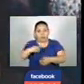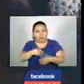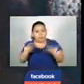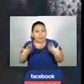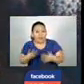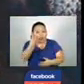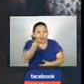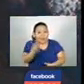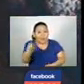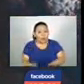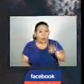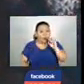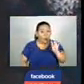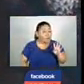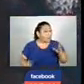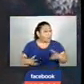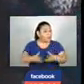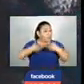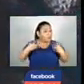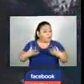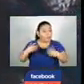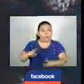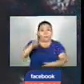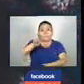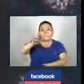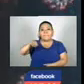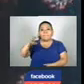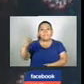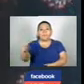4 días consecutivos que se registran más de 1.000 nuevos